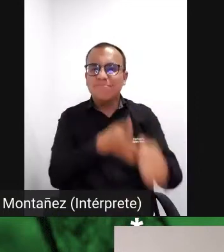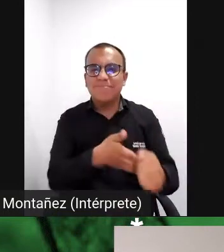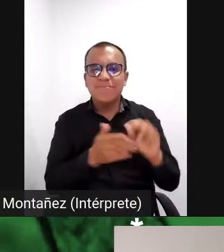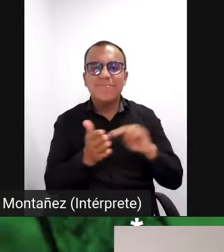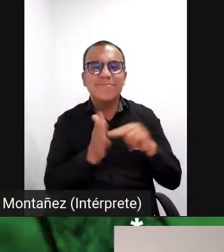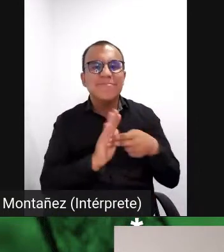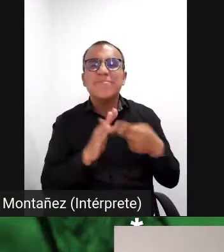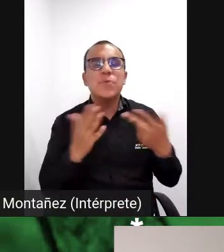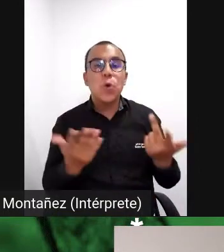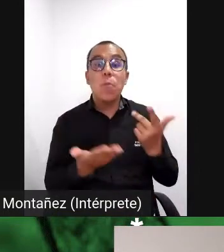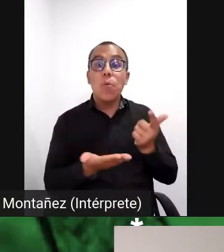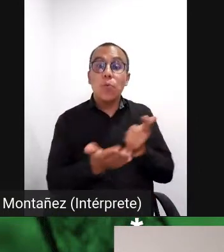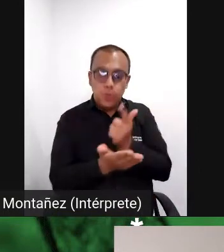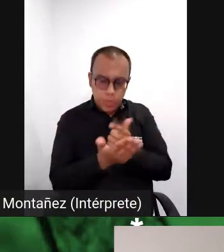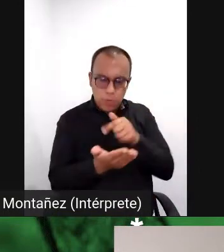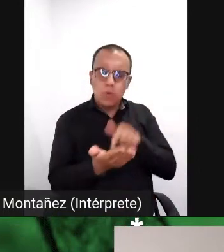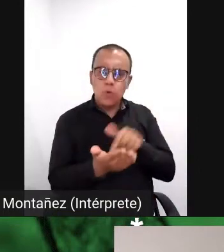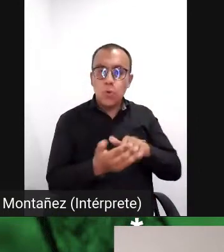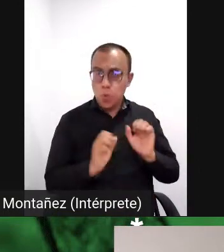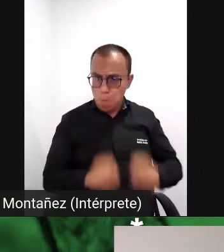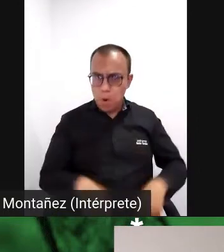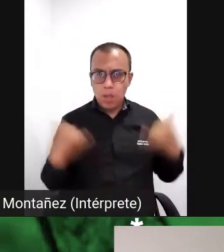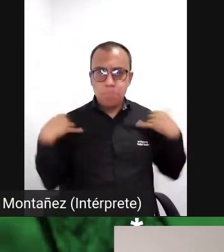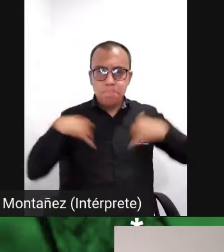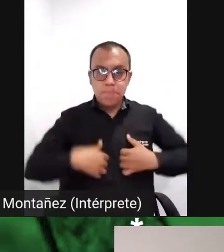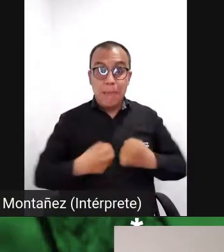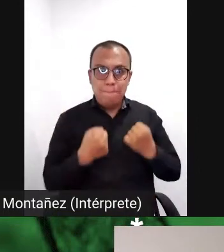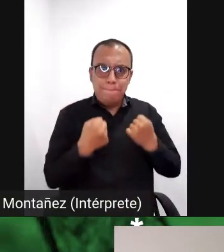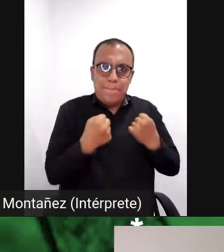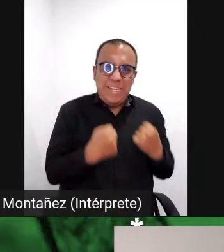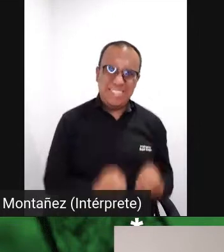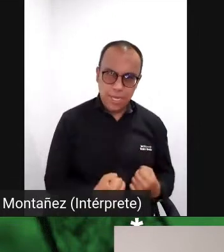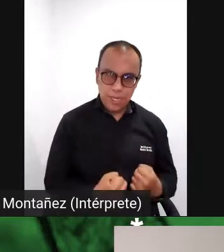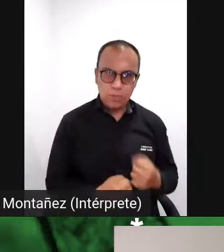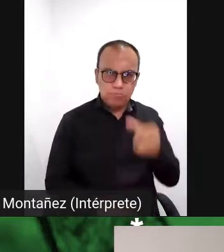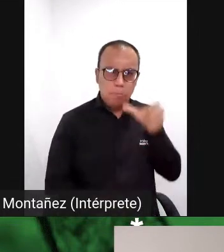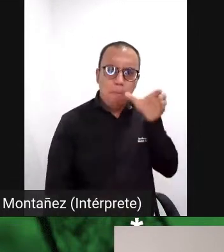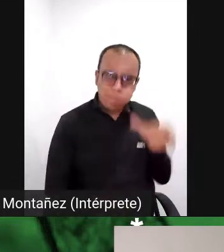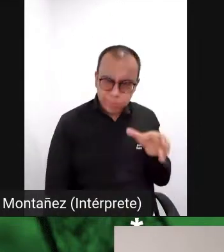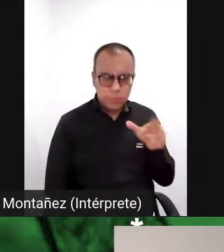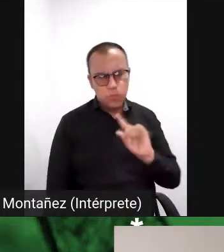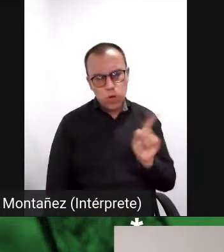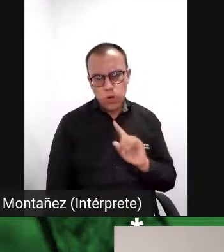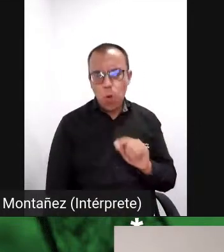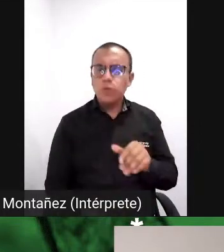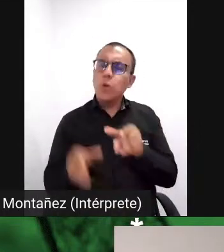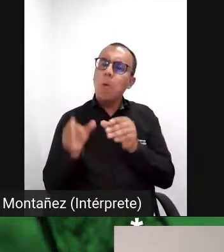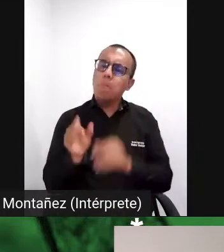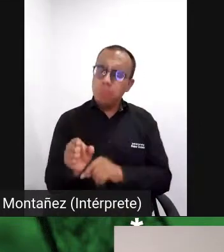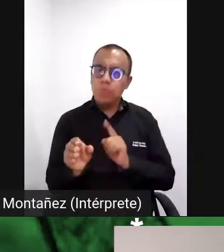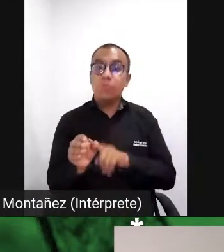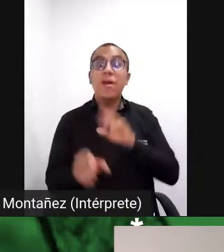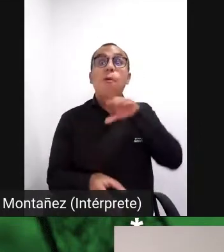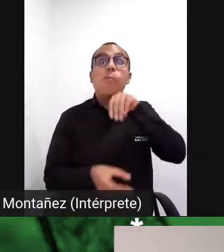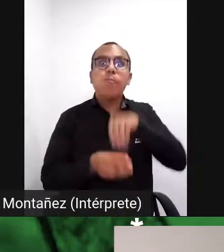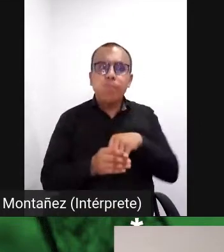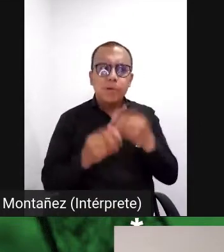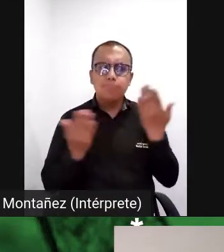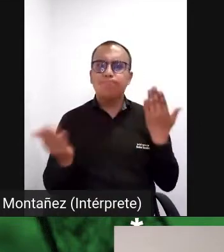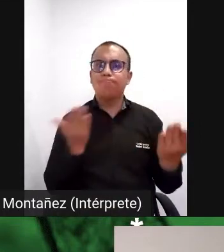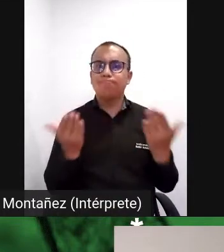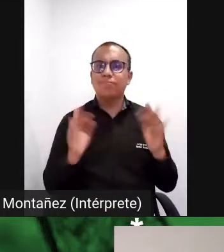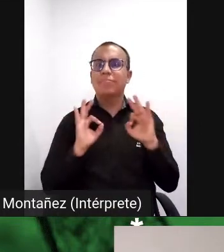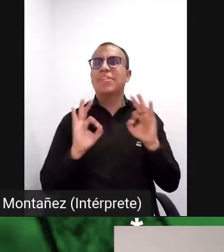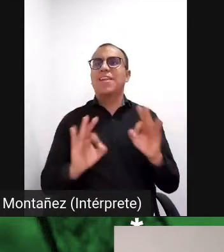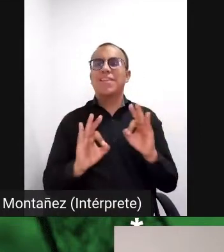Básicamente un libro que uno pueda cargar, que no pese tanto como el otro, pero que el contenido tuviera la misma calidad.